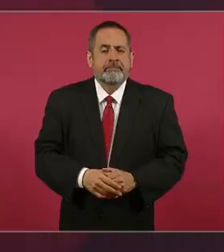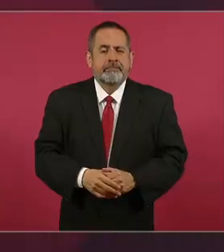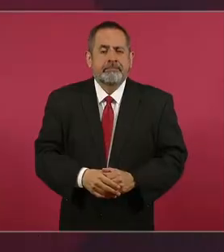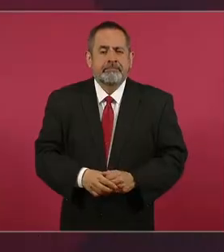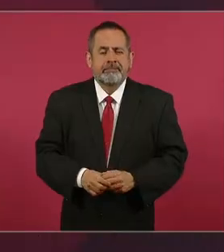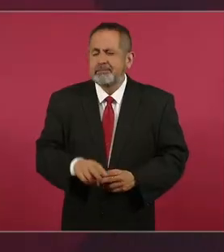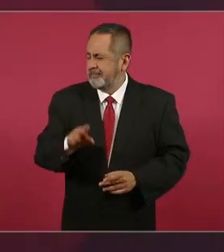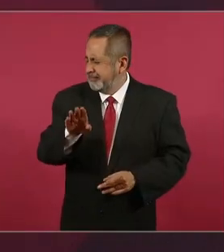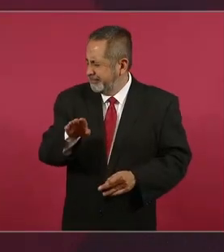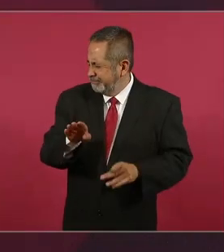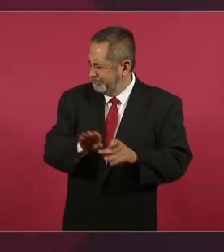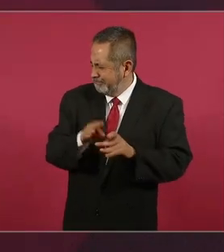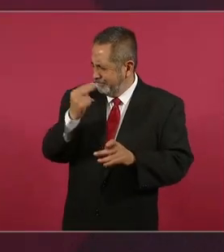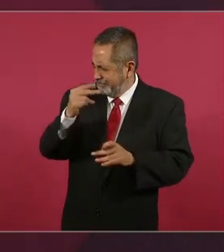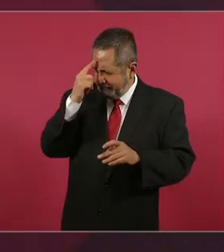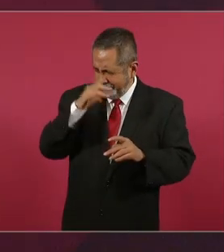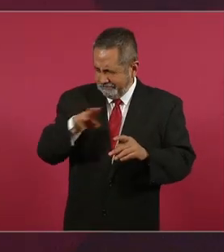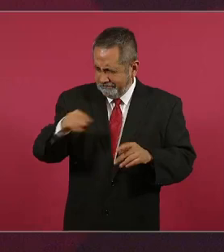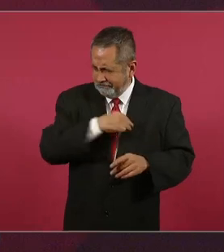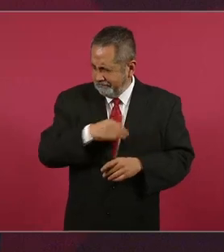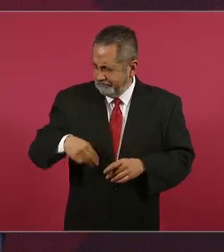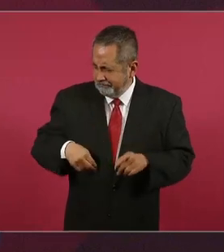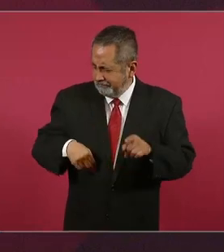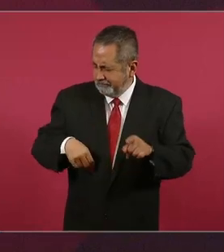¿cómo se llama la municipio